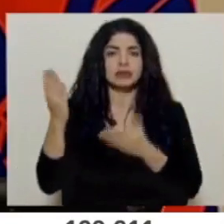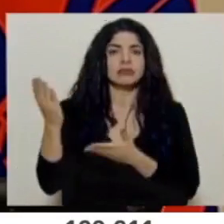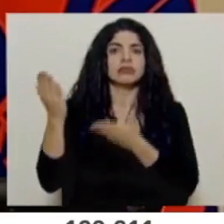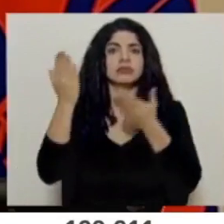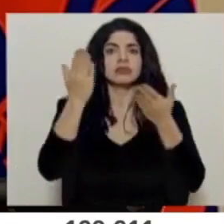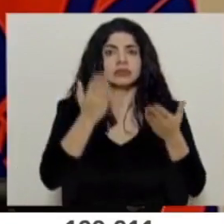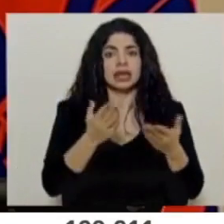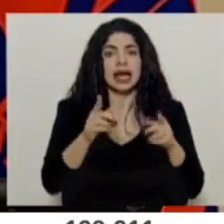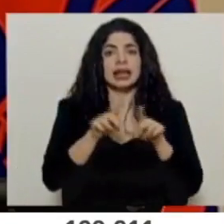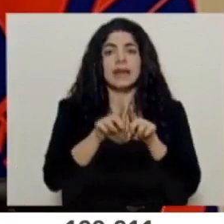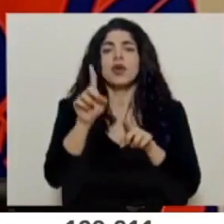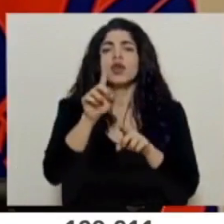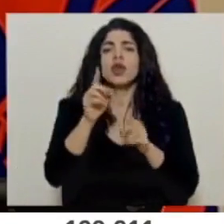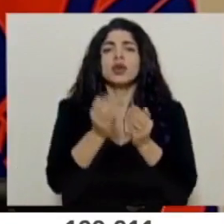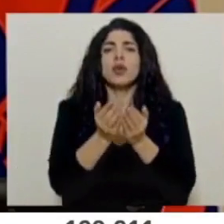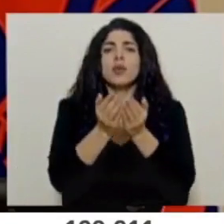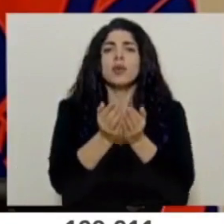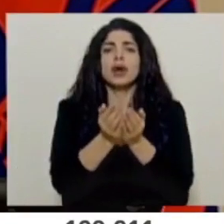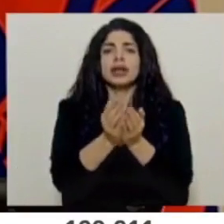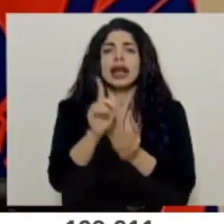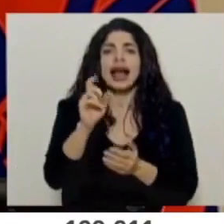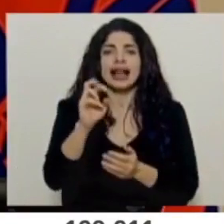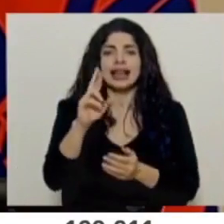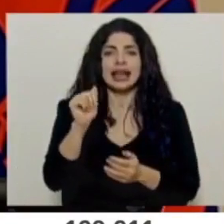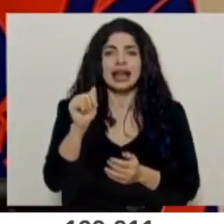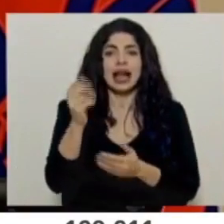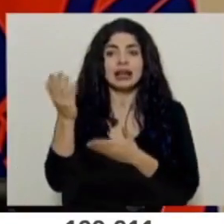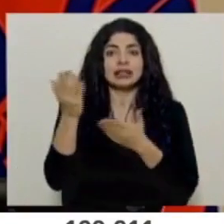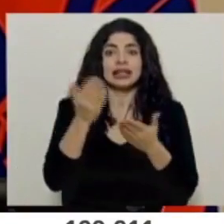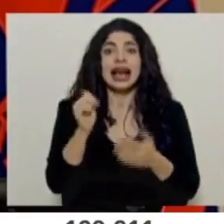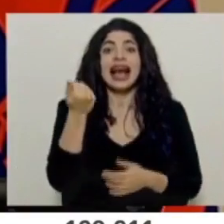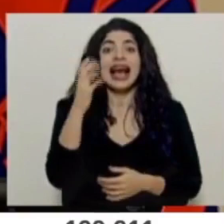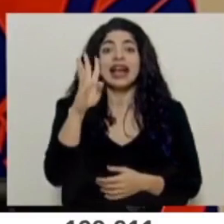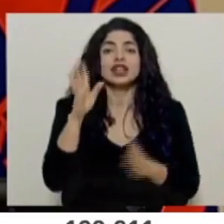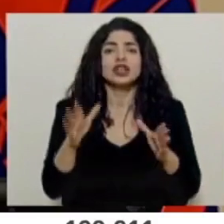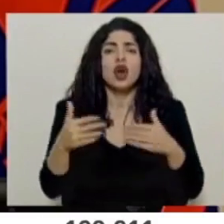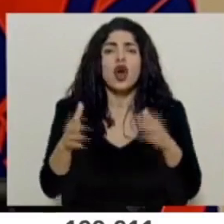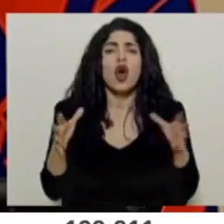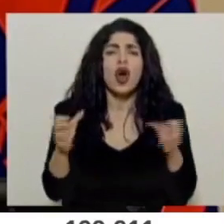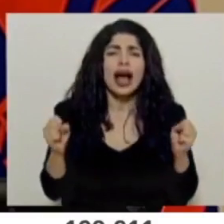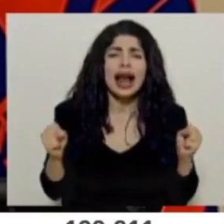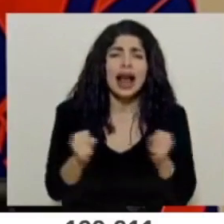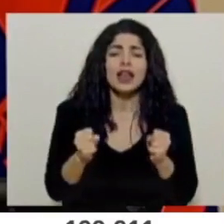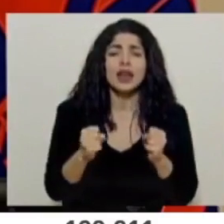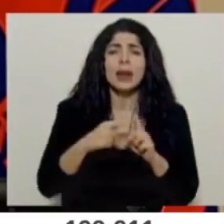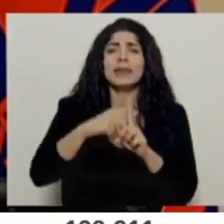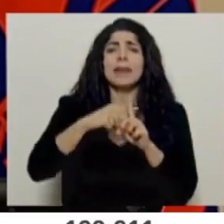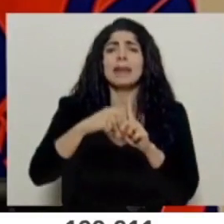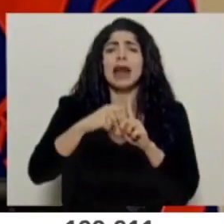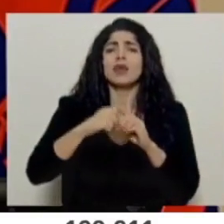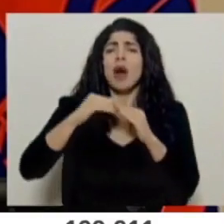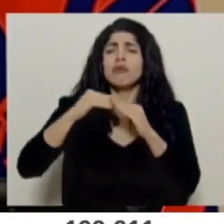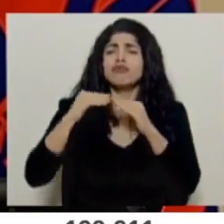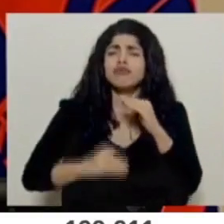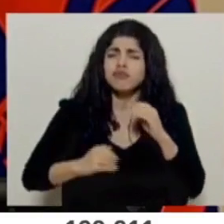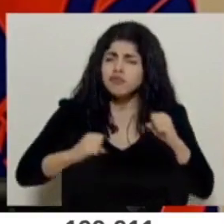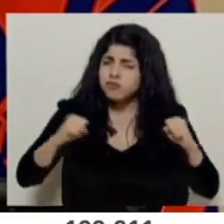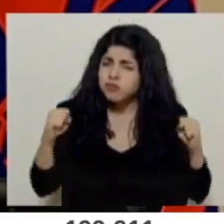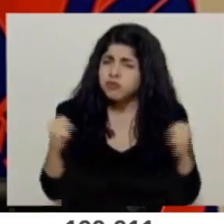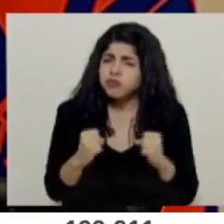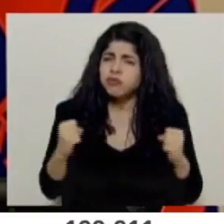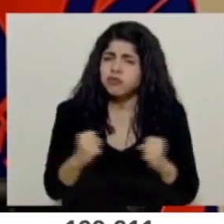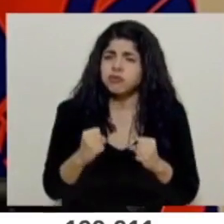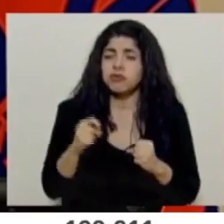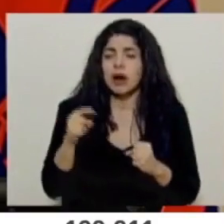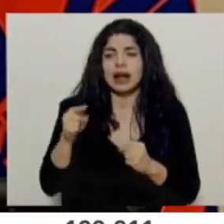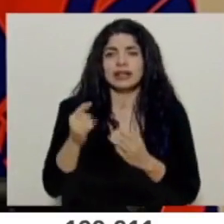también al puerto de Caldera los 14 congeladores de ultrabaja temperatura. Estos vienen por vía marítima, como